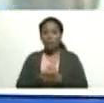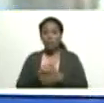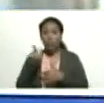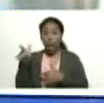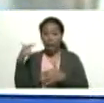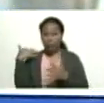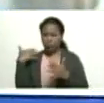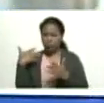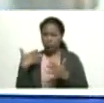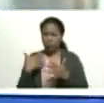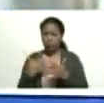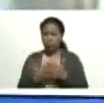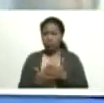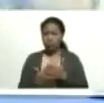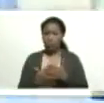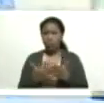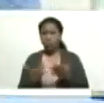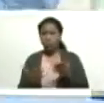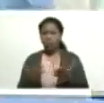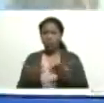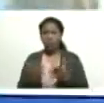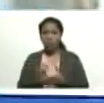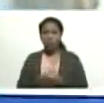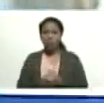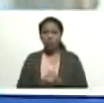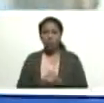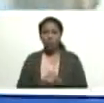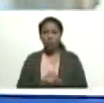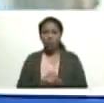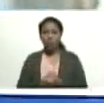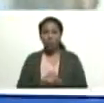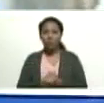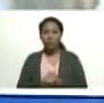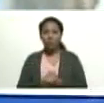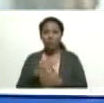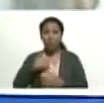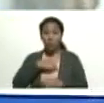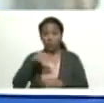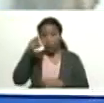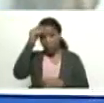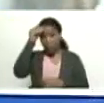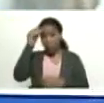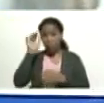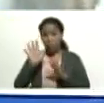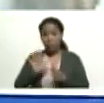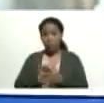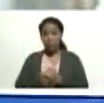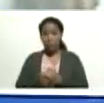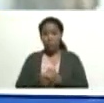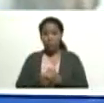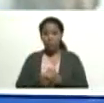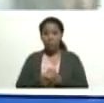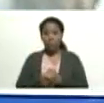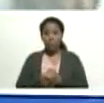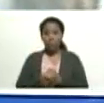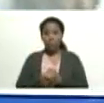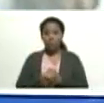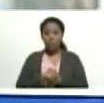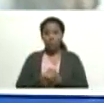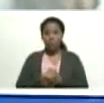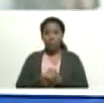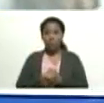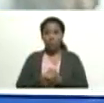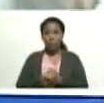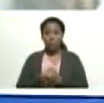dura, bueno, pues como para... Se metió a poeta el hombre, ¿vale? Solo aprendimos anoche de Ñañe. Se deja colar, ¿oíste? Sí. Se pega